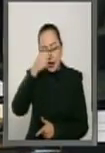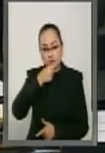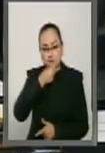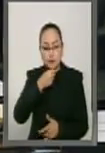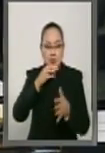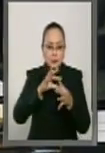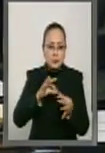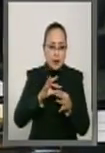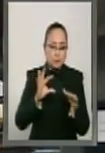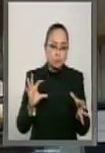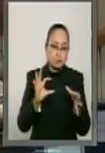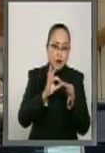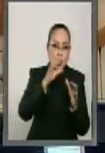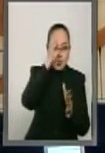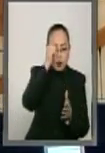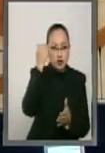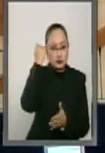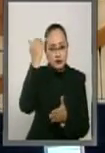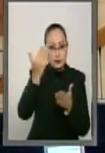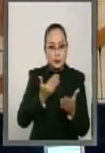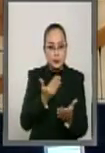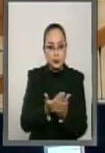dictamen.